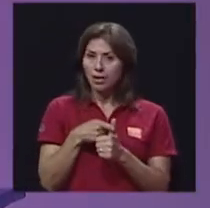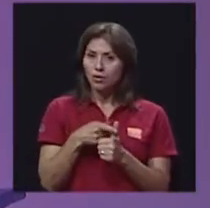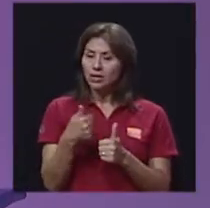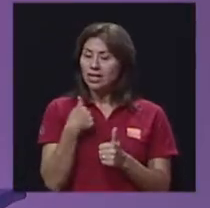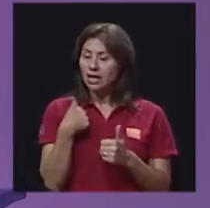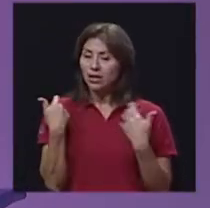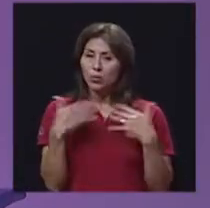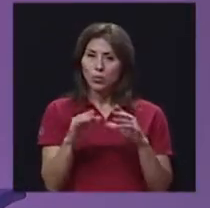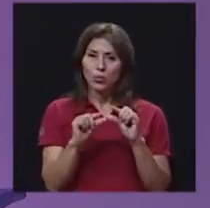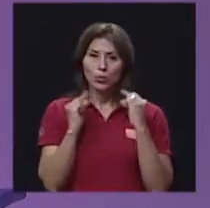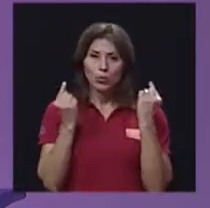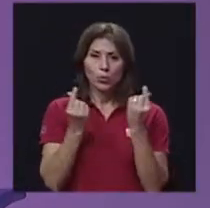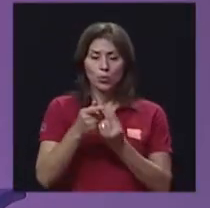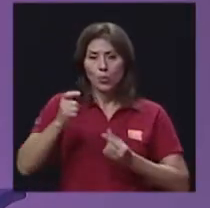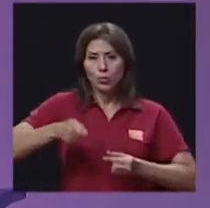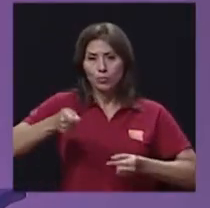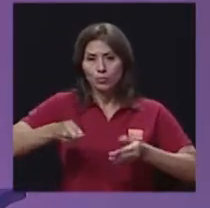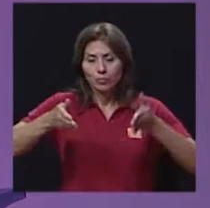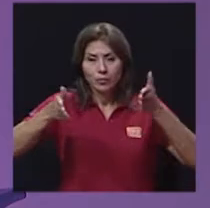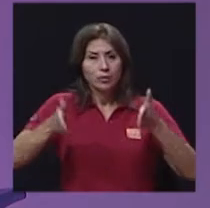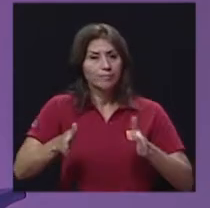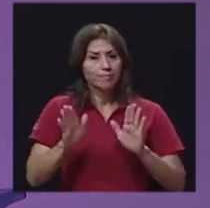de abogados, ¿verdad? Ellos